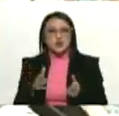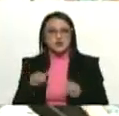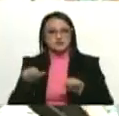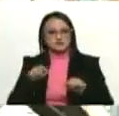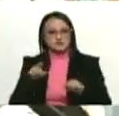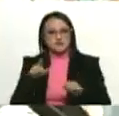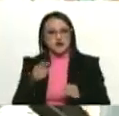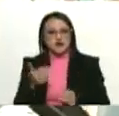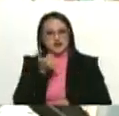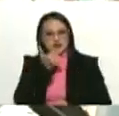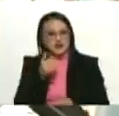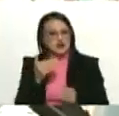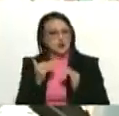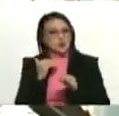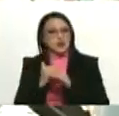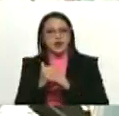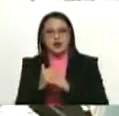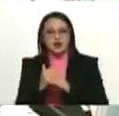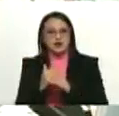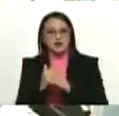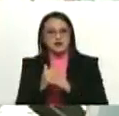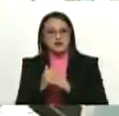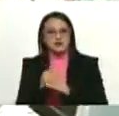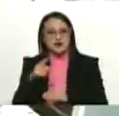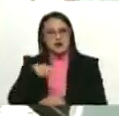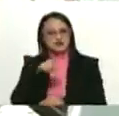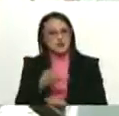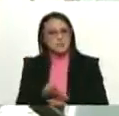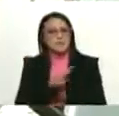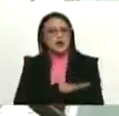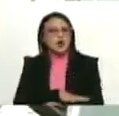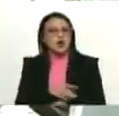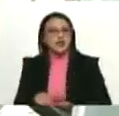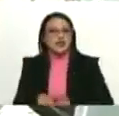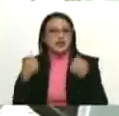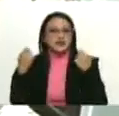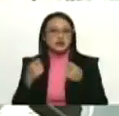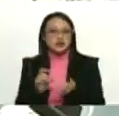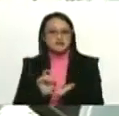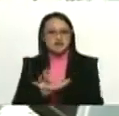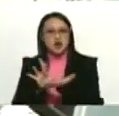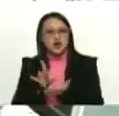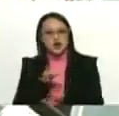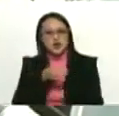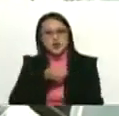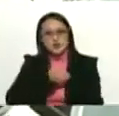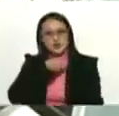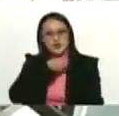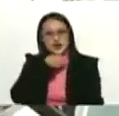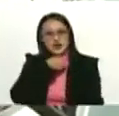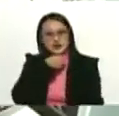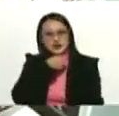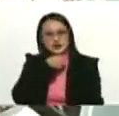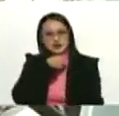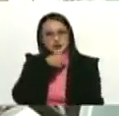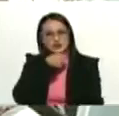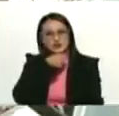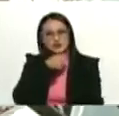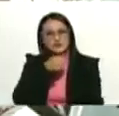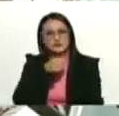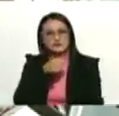esta ocurran, porque eso es el peor de los delitos, sacar a un abuelo